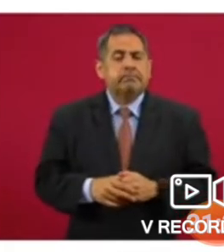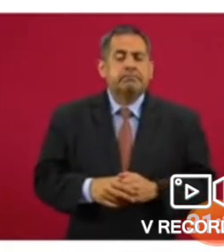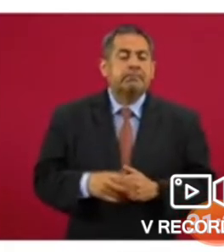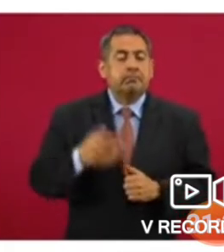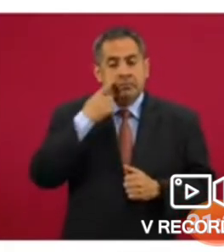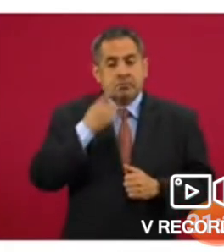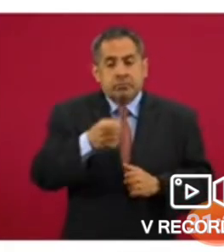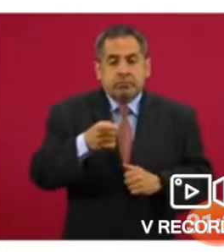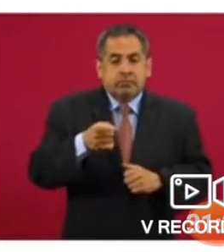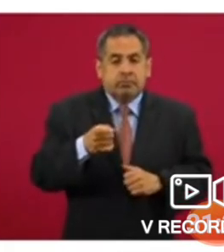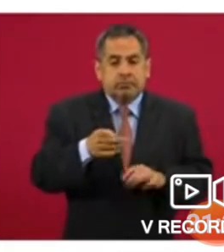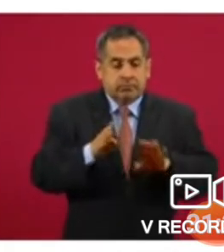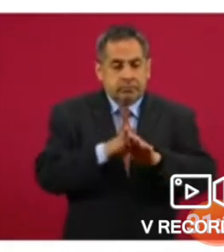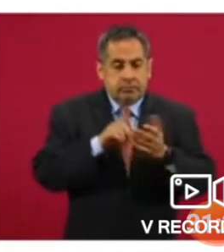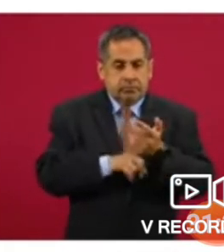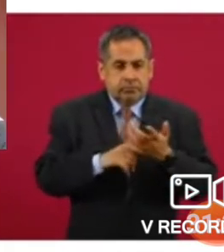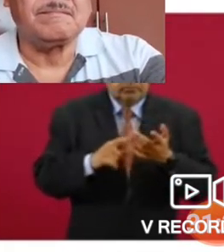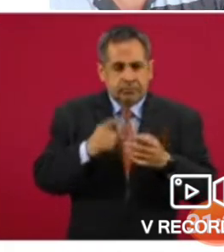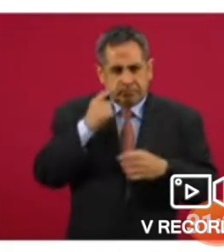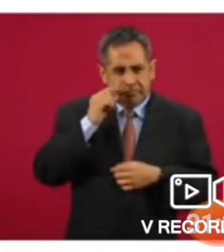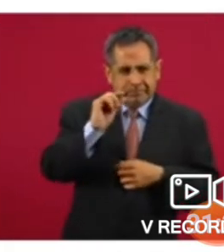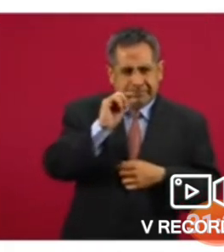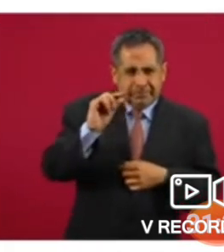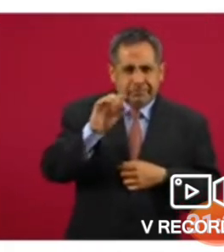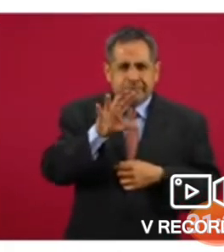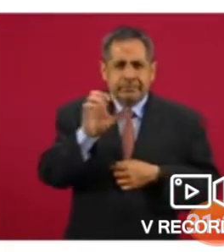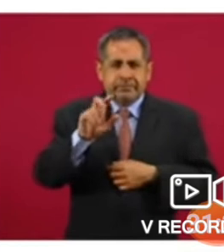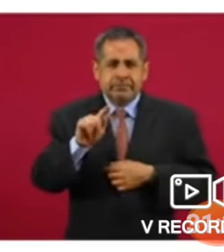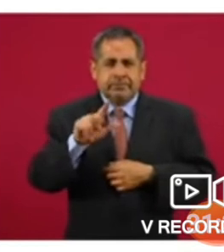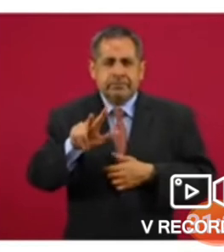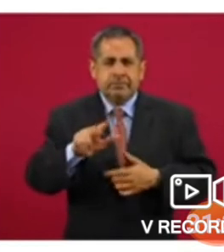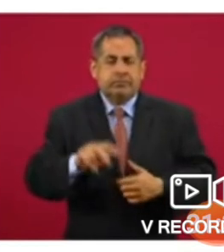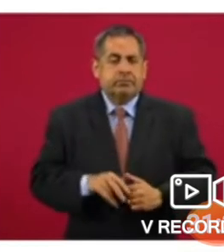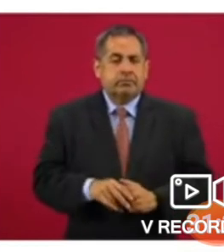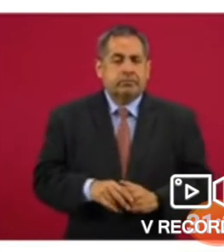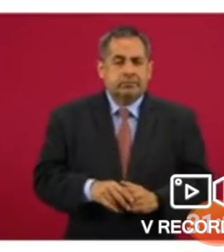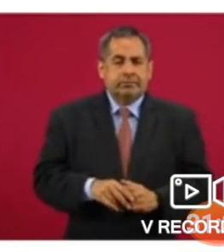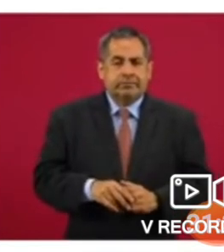las columnas de color magenta, 578.